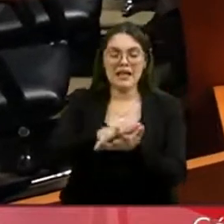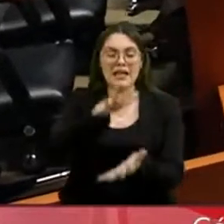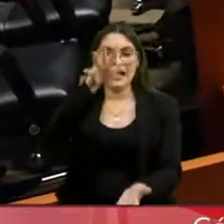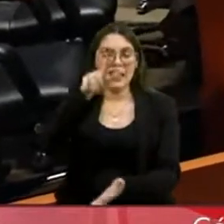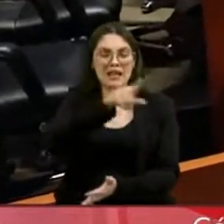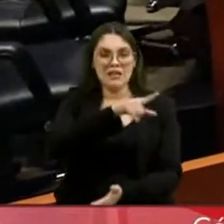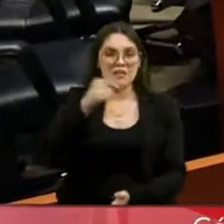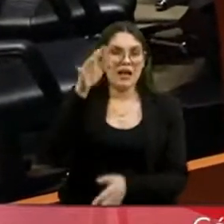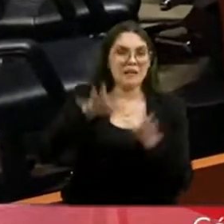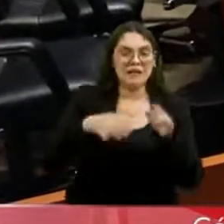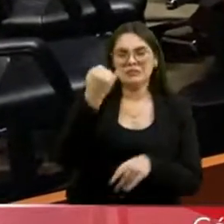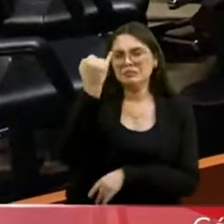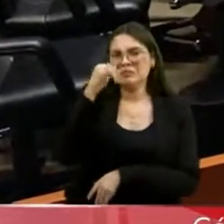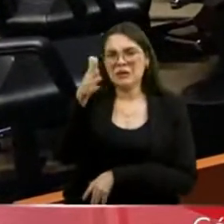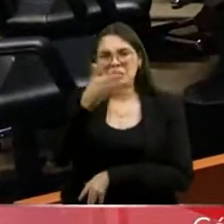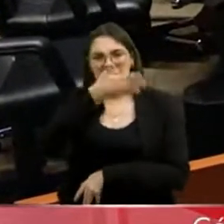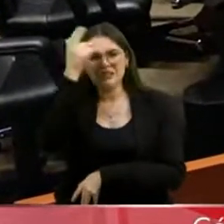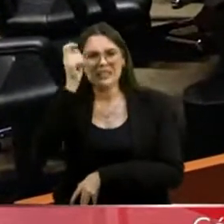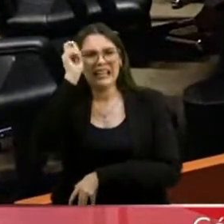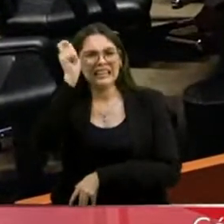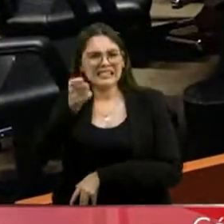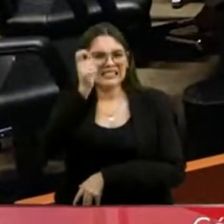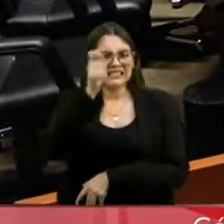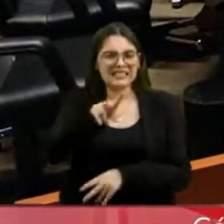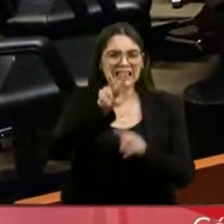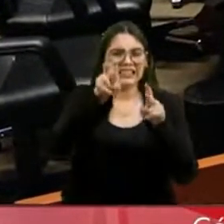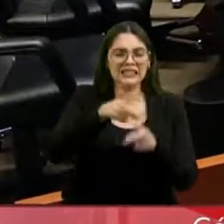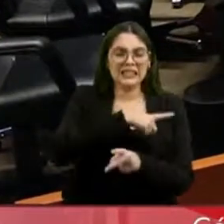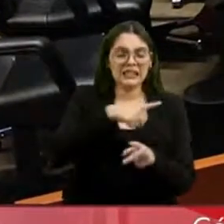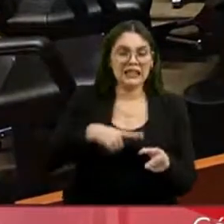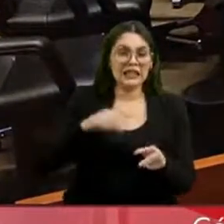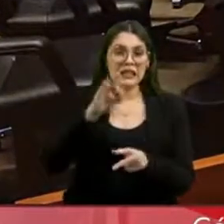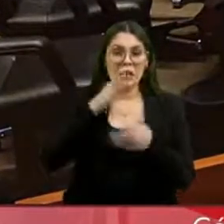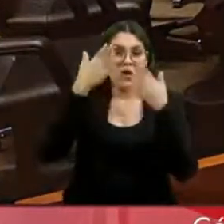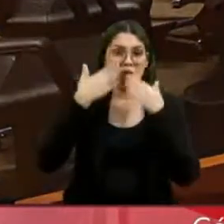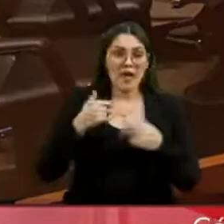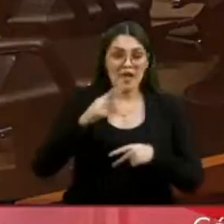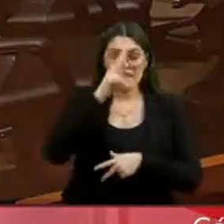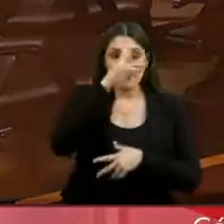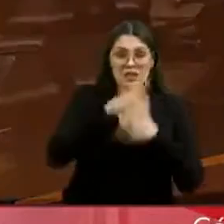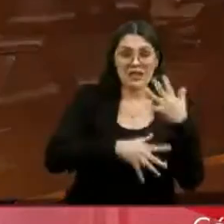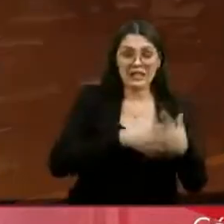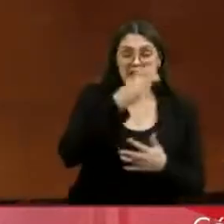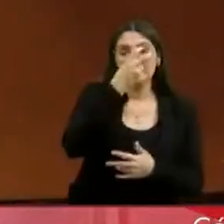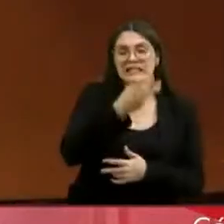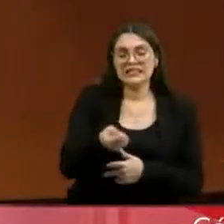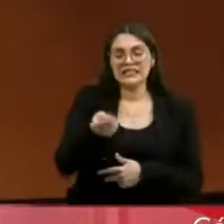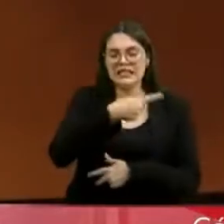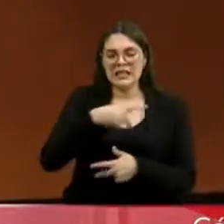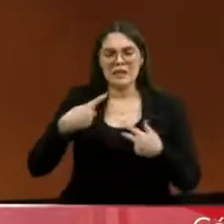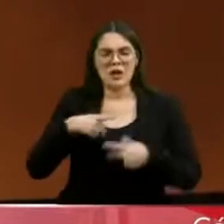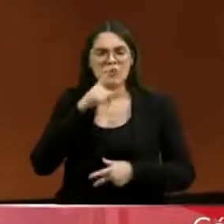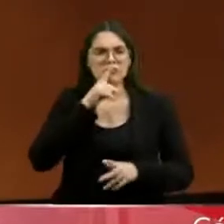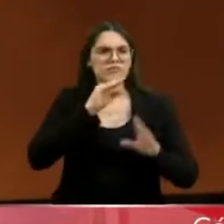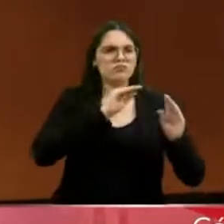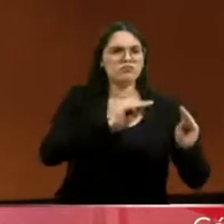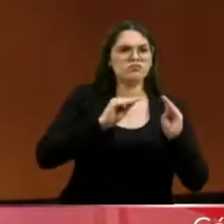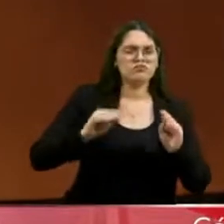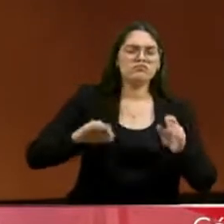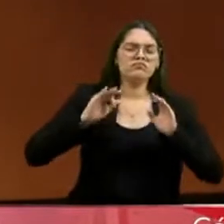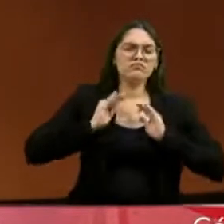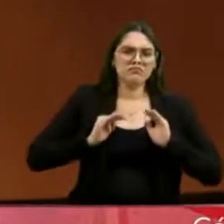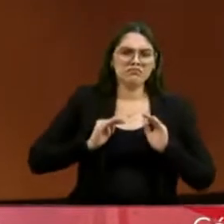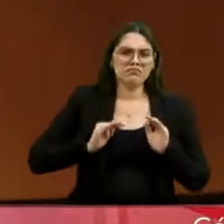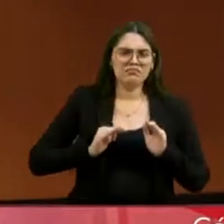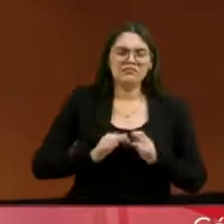se entera de la profunda revolución sin violencia que está haciendo el pueblo de México. Nos la